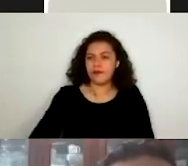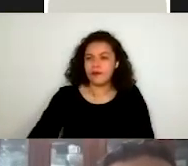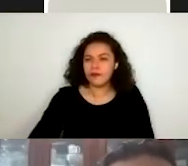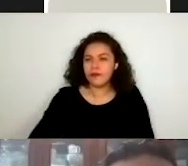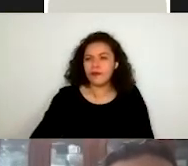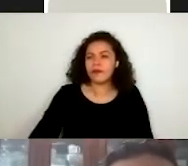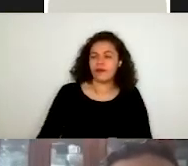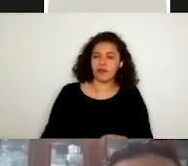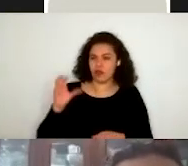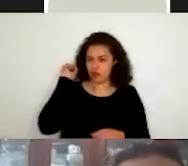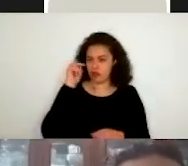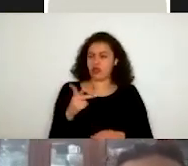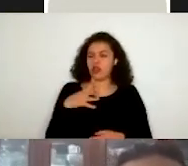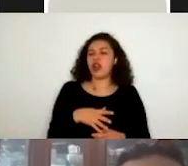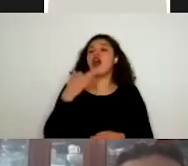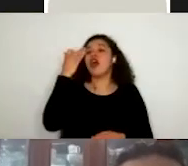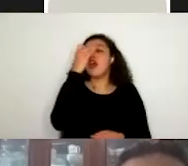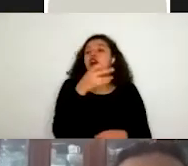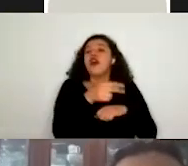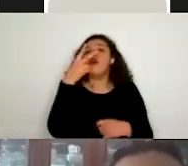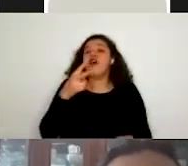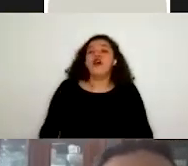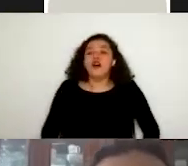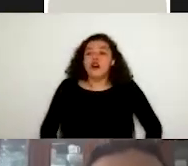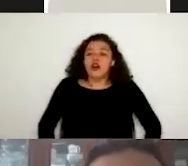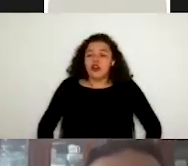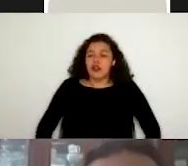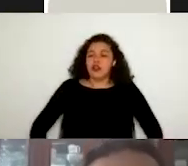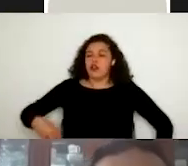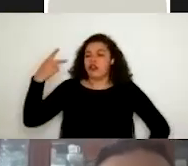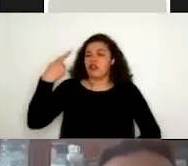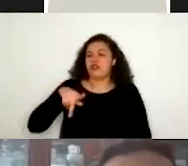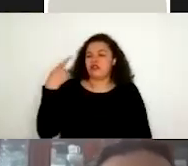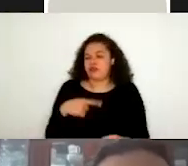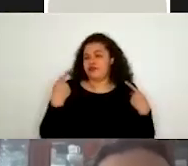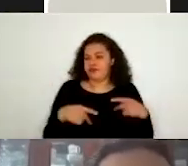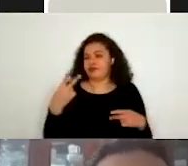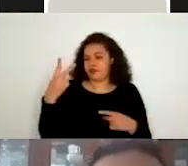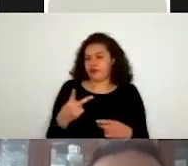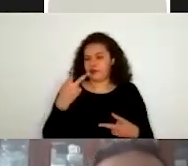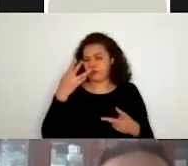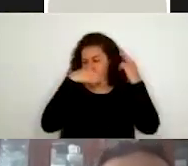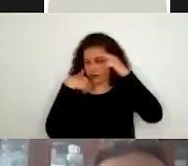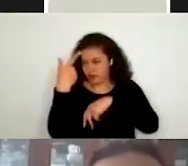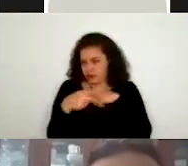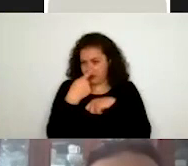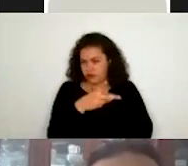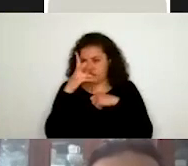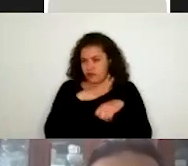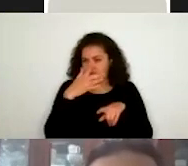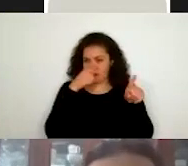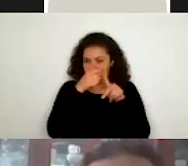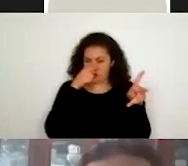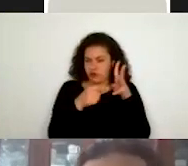Ok. Fase número 2. Análisis del riesgo. Esta fase tiene por objeto, una